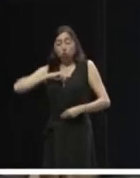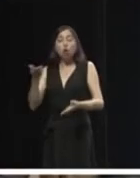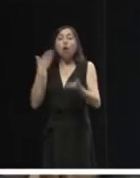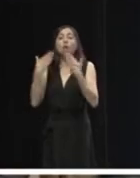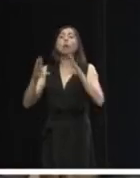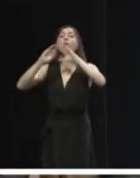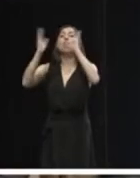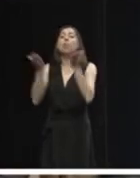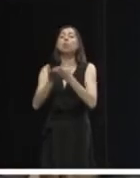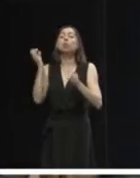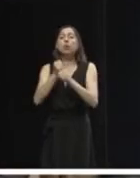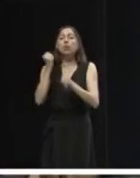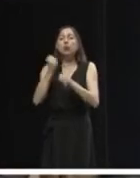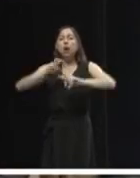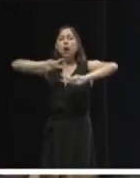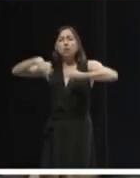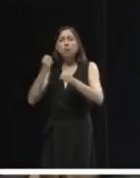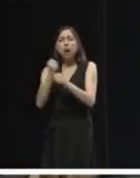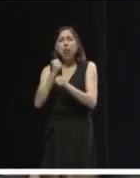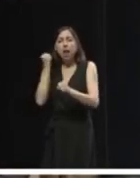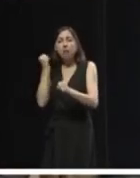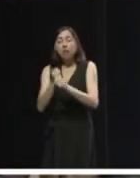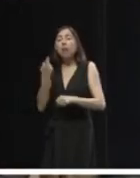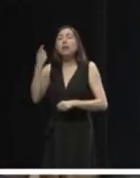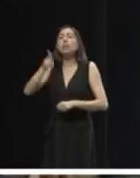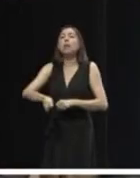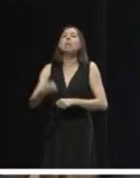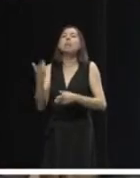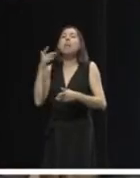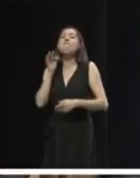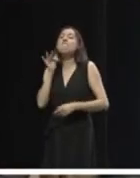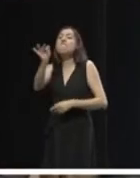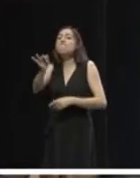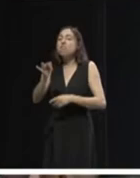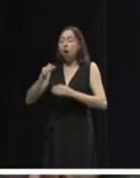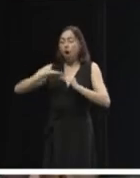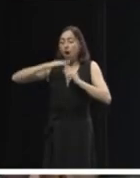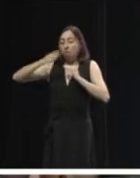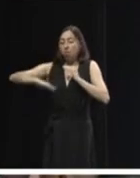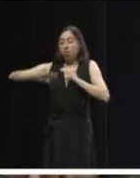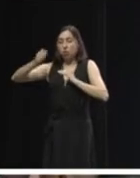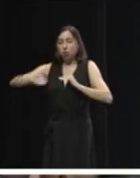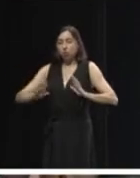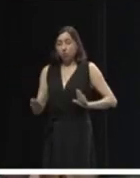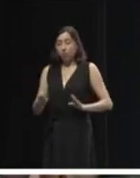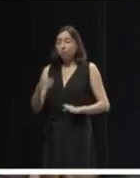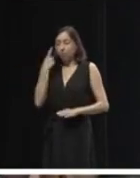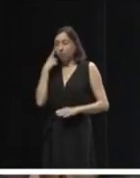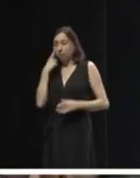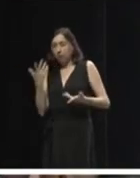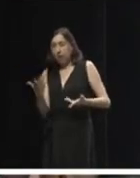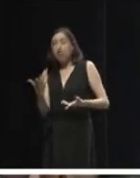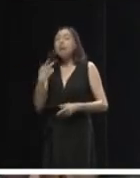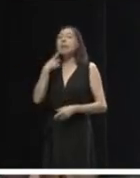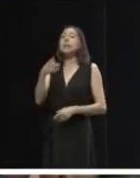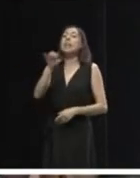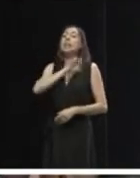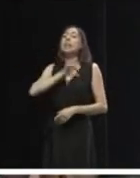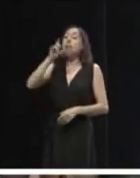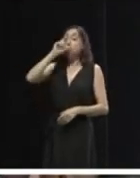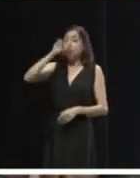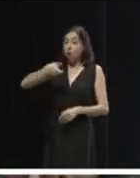del trabajo, de la reforma laboral y de los fijos discontinuos. Fijaos por qué. Dice el señor Feijóo,